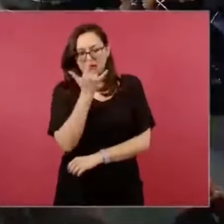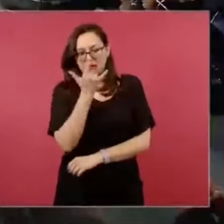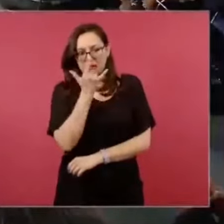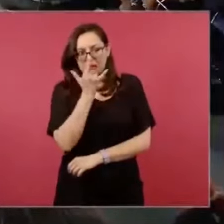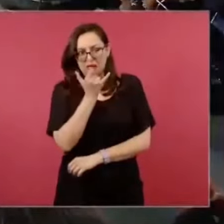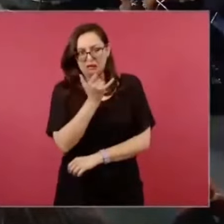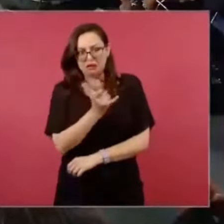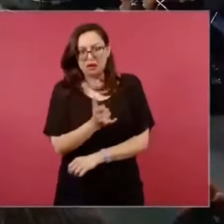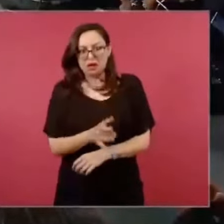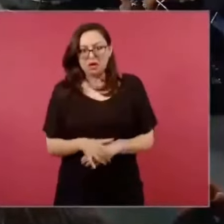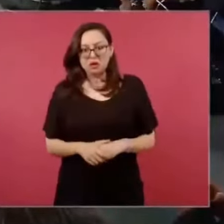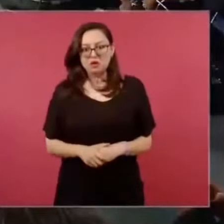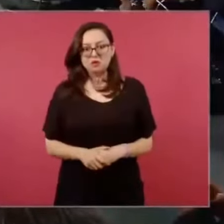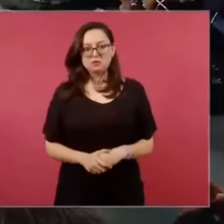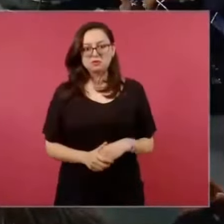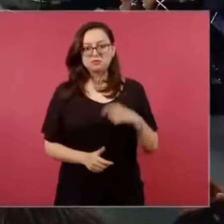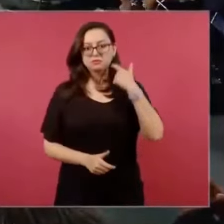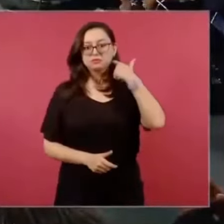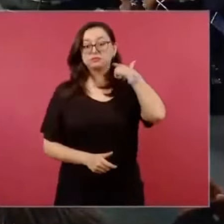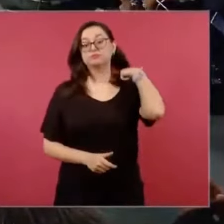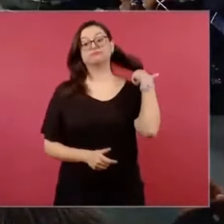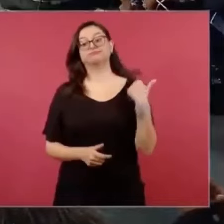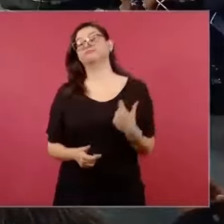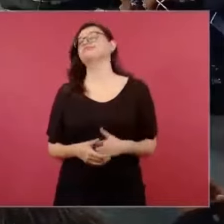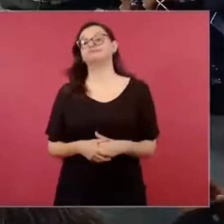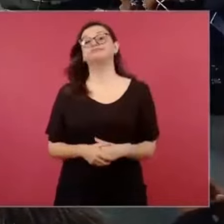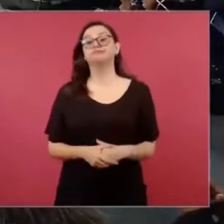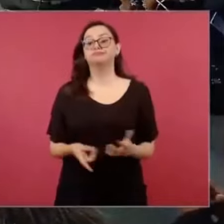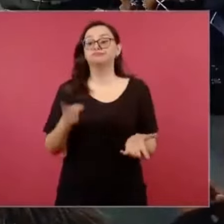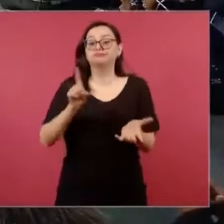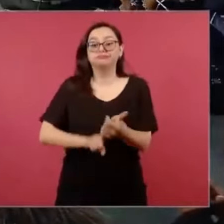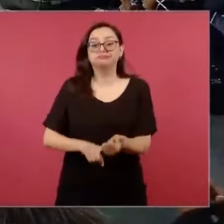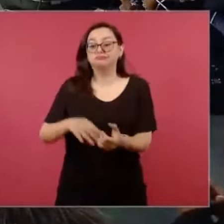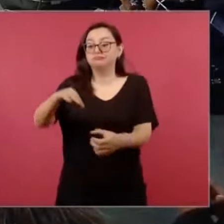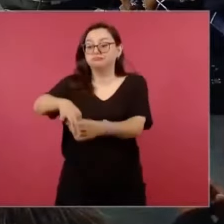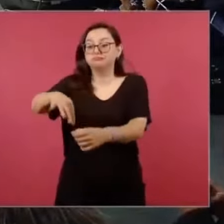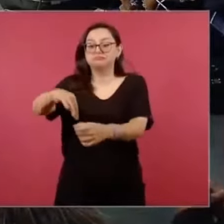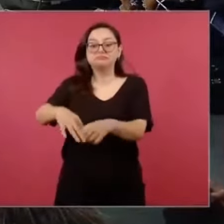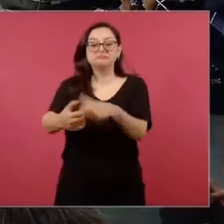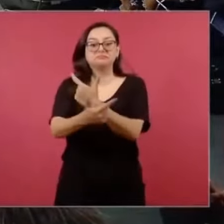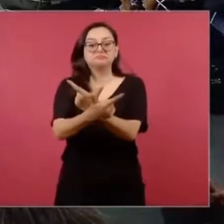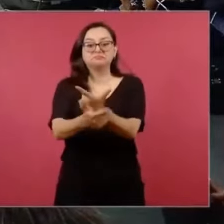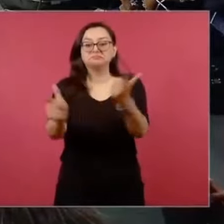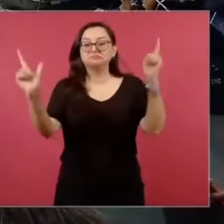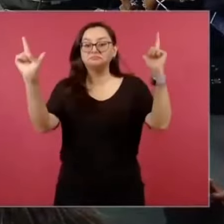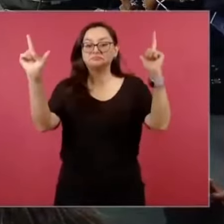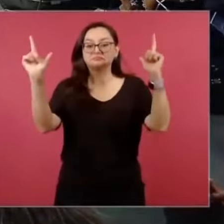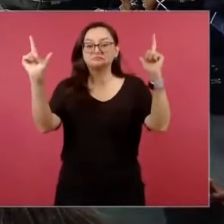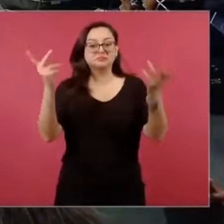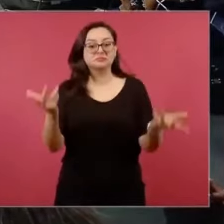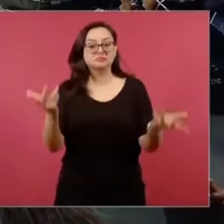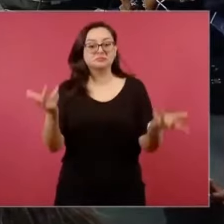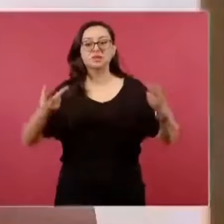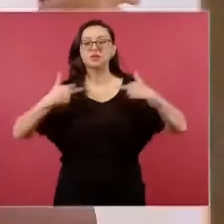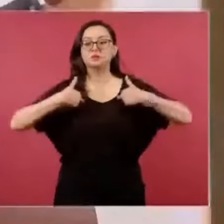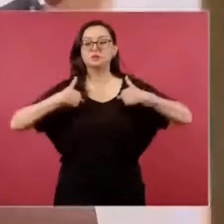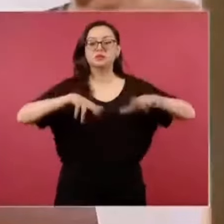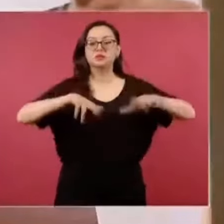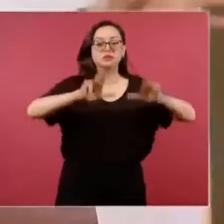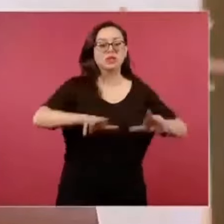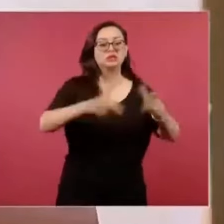donde llegaron los representantes de los partidos, los integrantes de las mesas, ellos